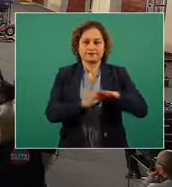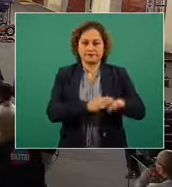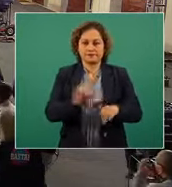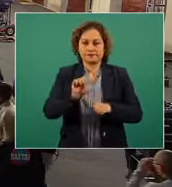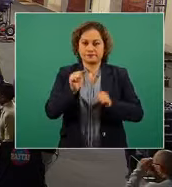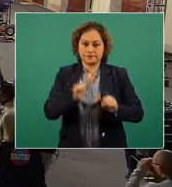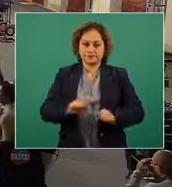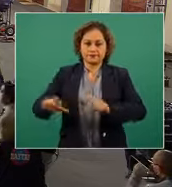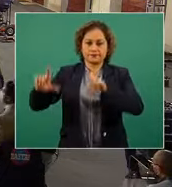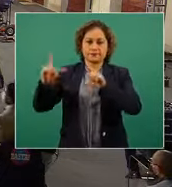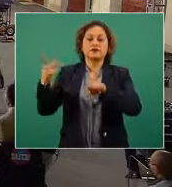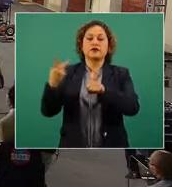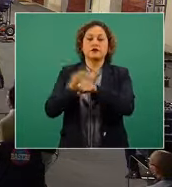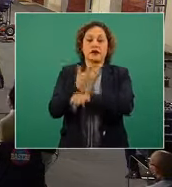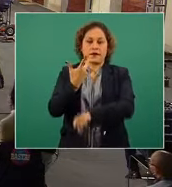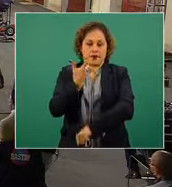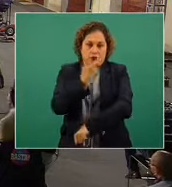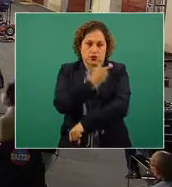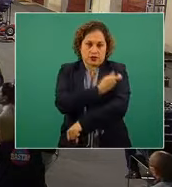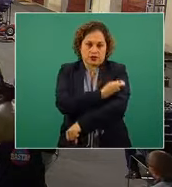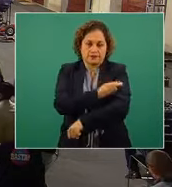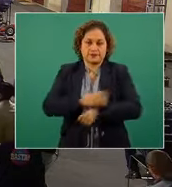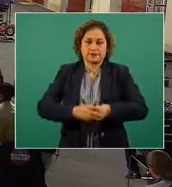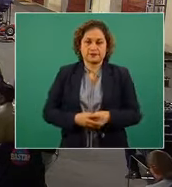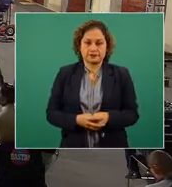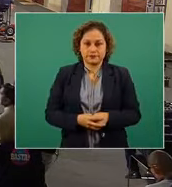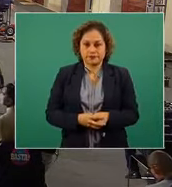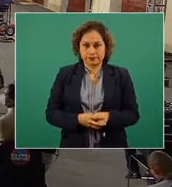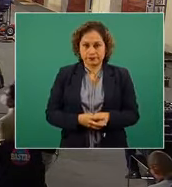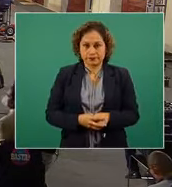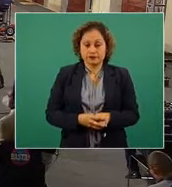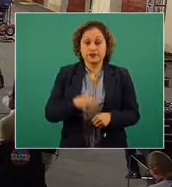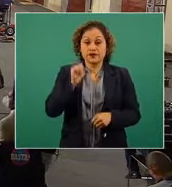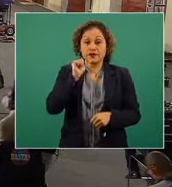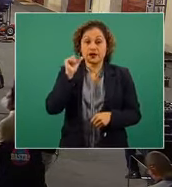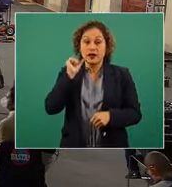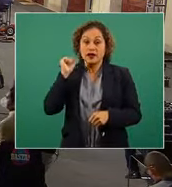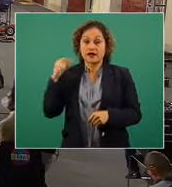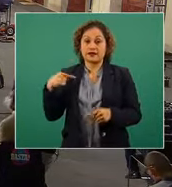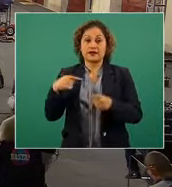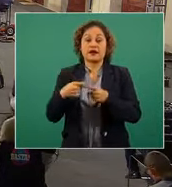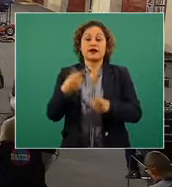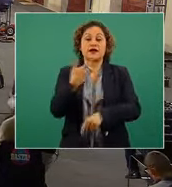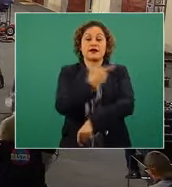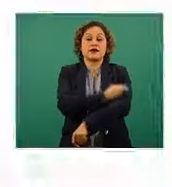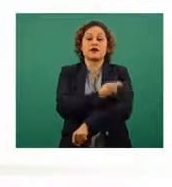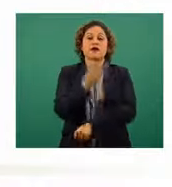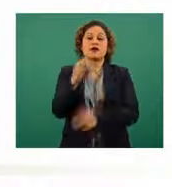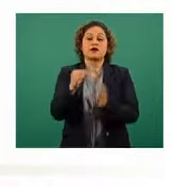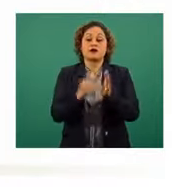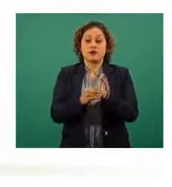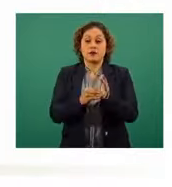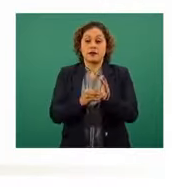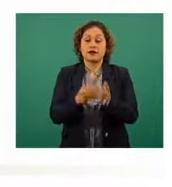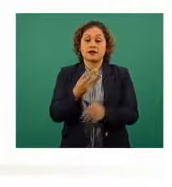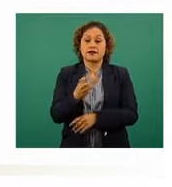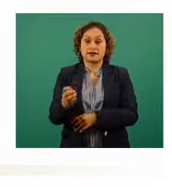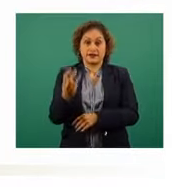estatales, ayer vacunamos 4.303 personas. En este momento, en la siguiente vemos